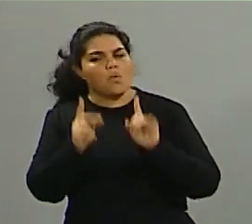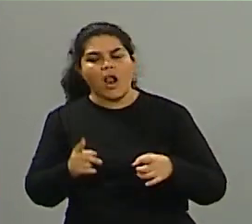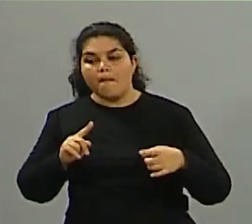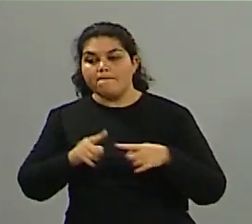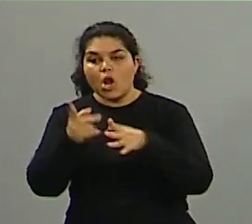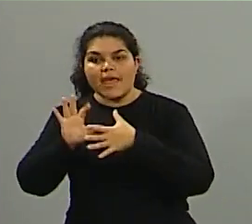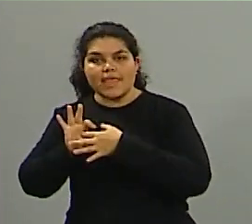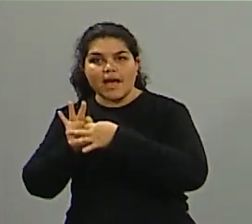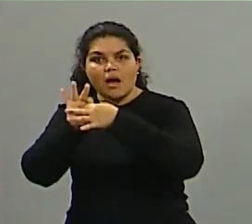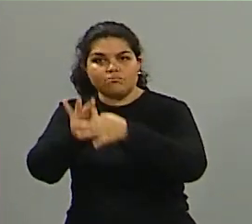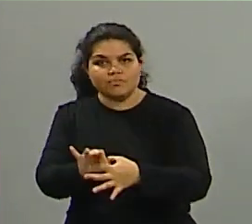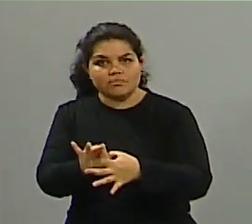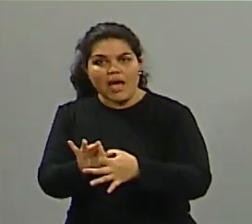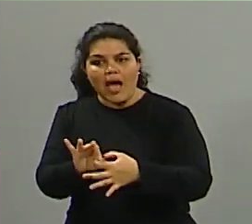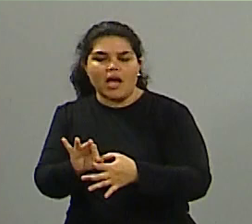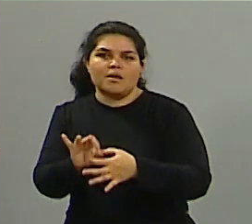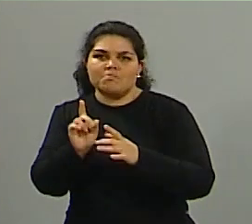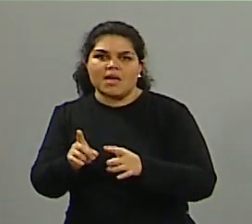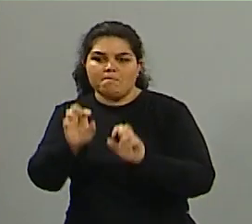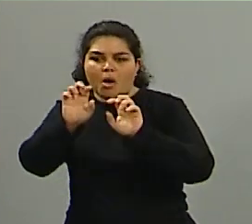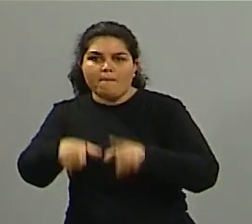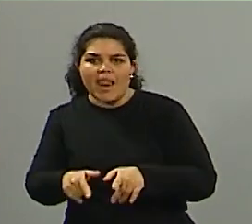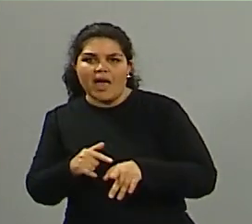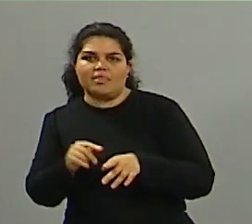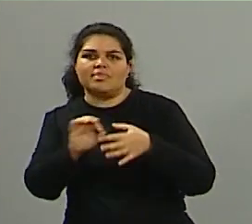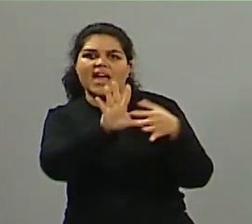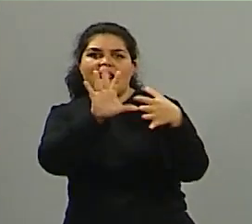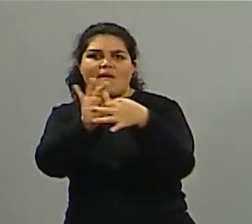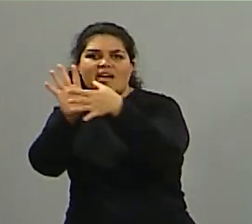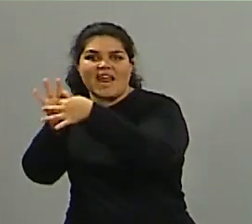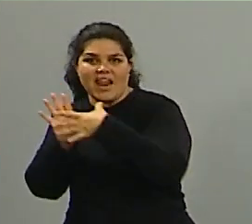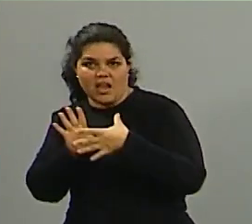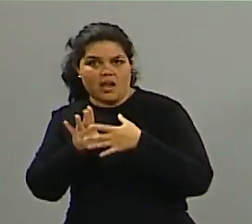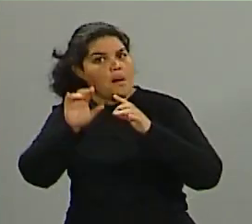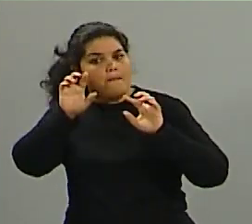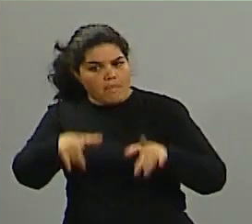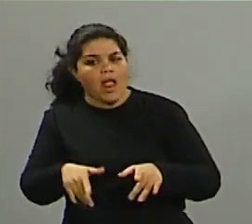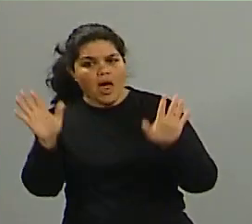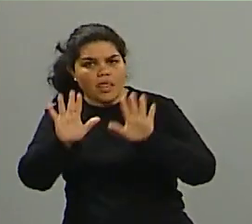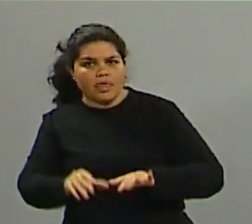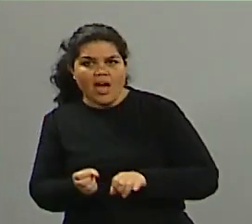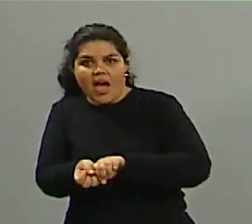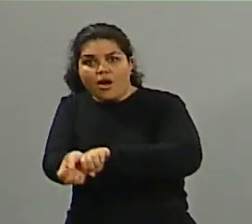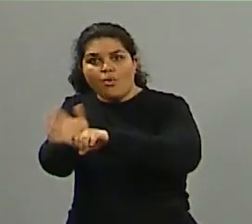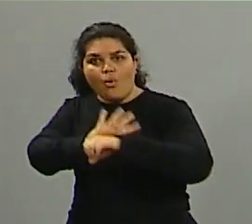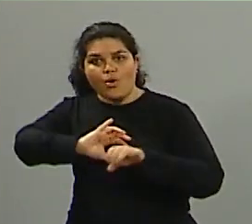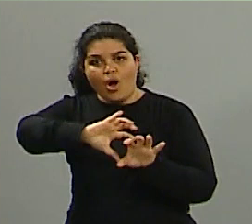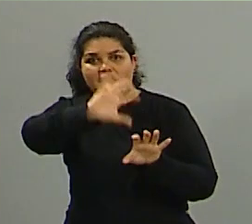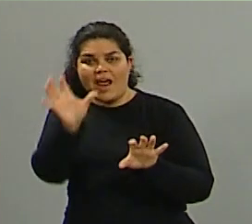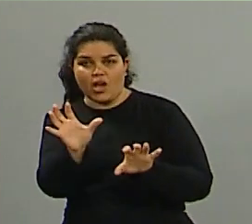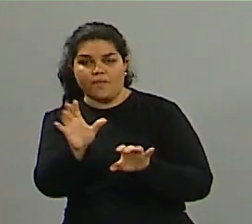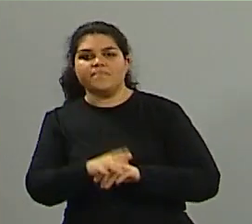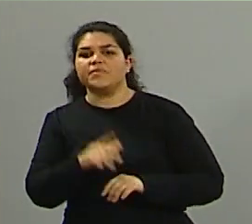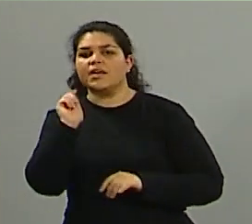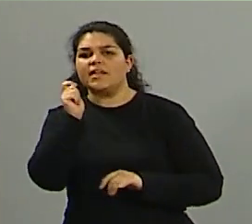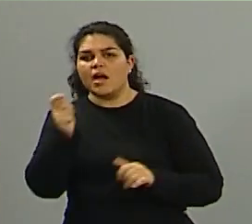ese proyecto que se empezó a gestar aquí en la provincia de Mendoza, en la región de Cuyo. Bueno, vamos a hablar de eso, lo vamos a hacer con Roberto